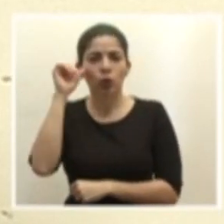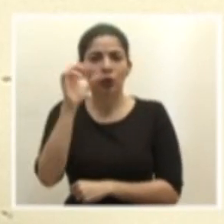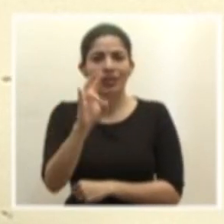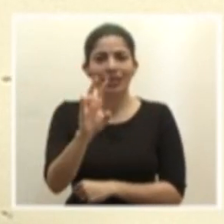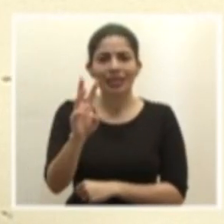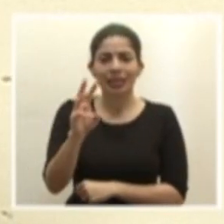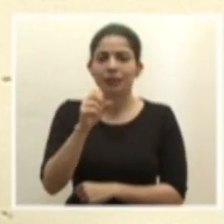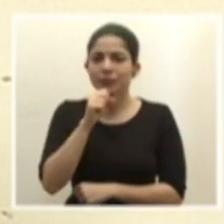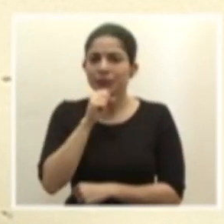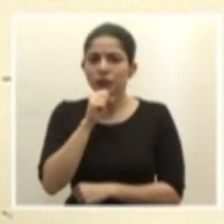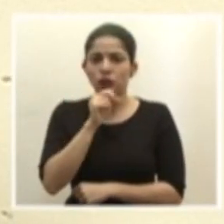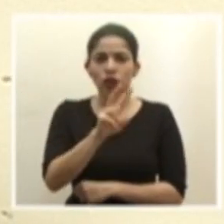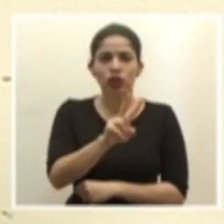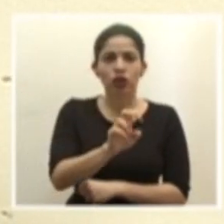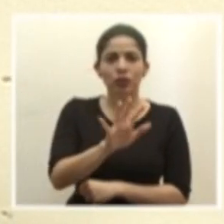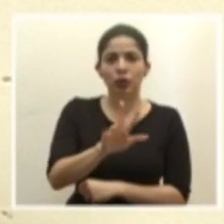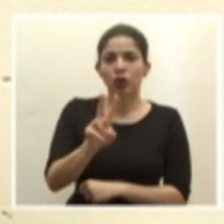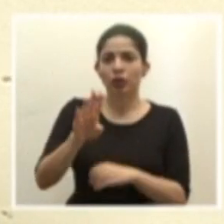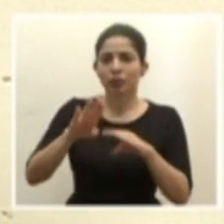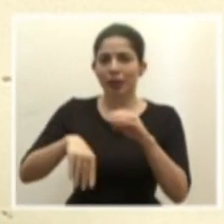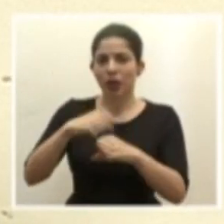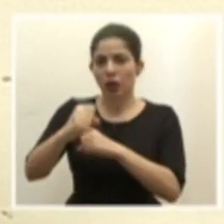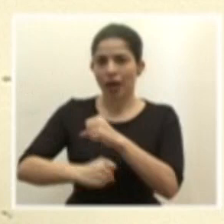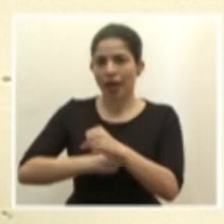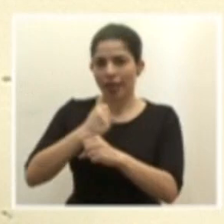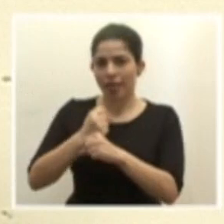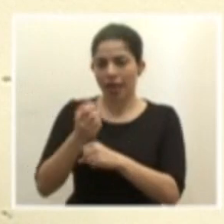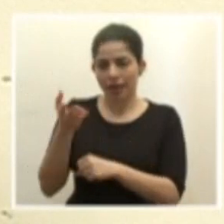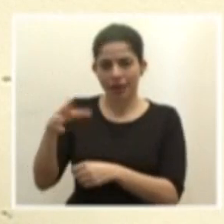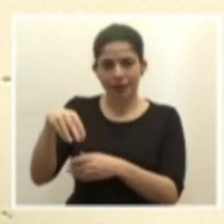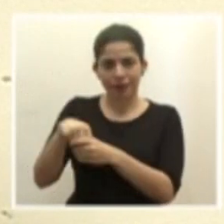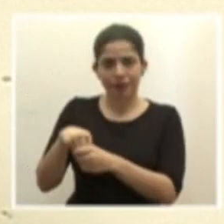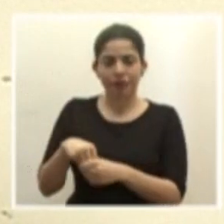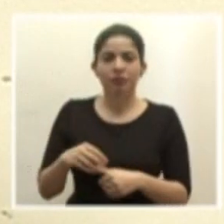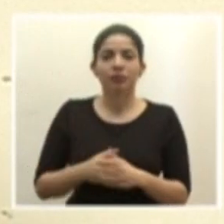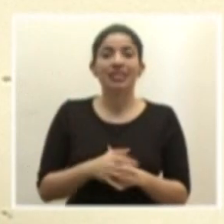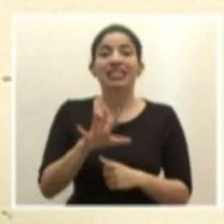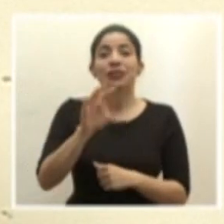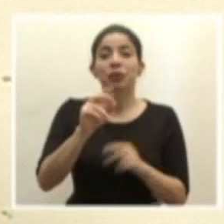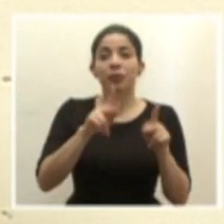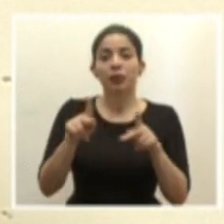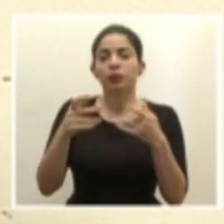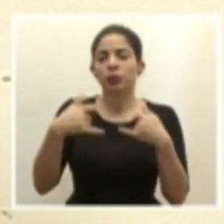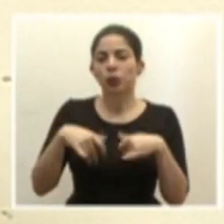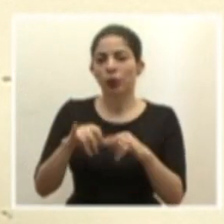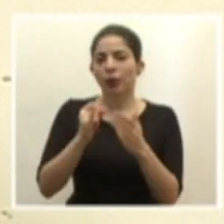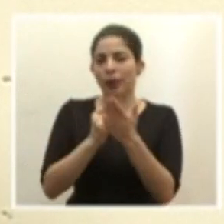76 personas mayores y 252 menores de edad, 50 se encuentran en investigación.